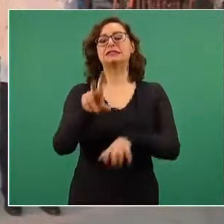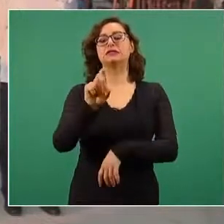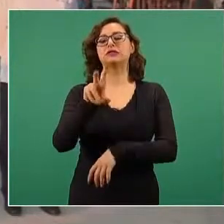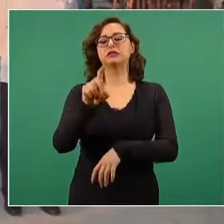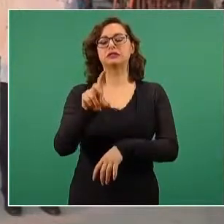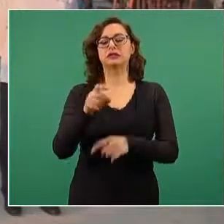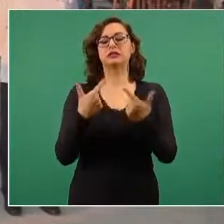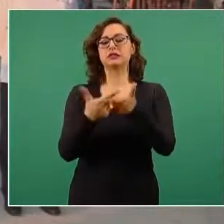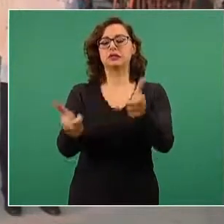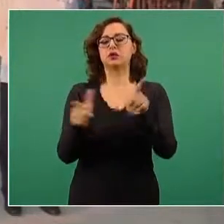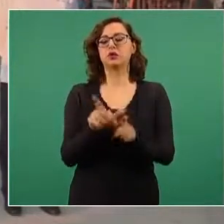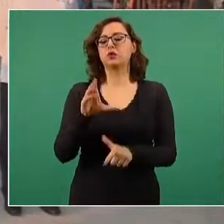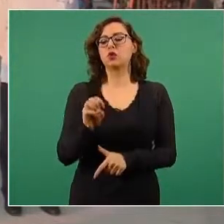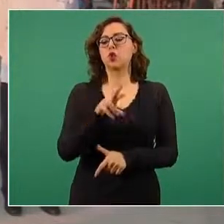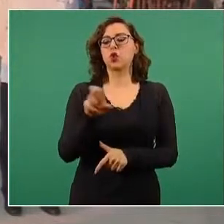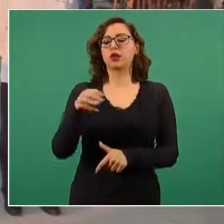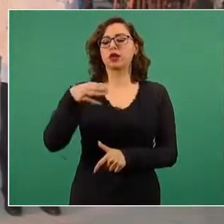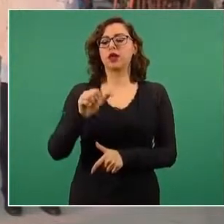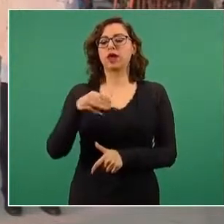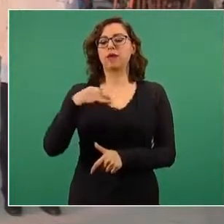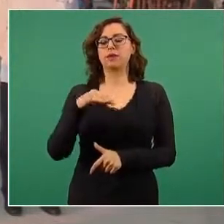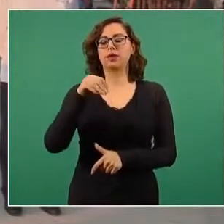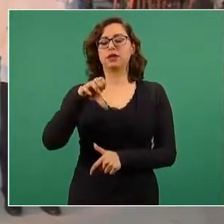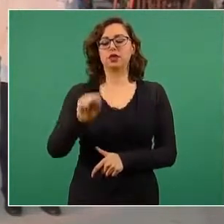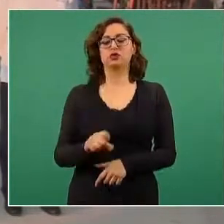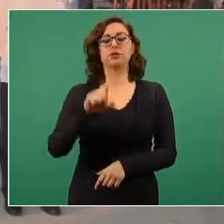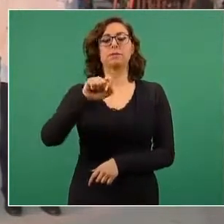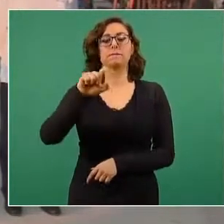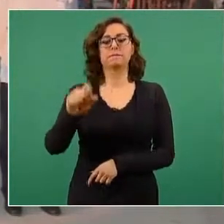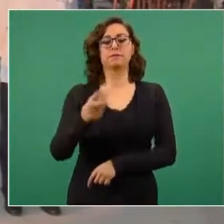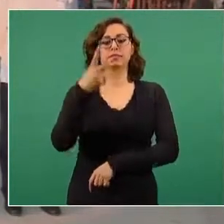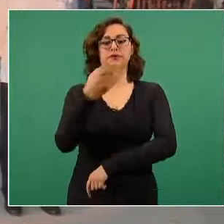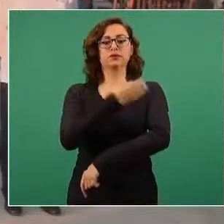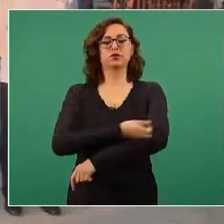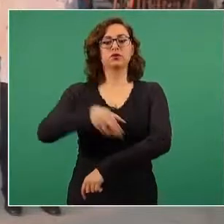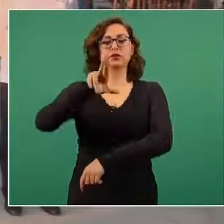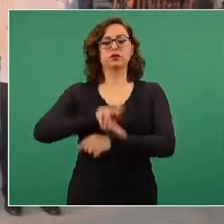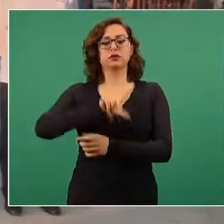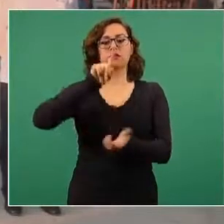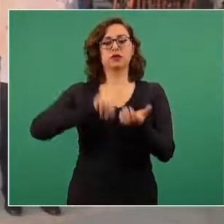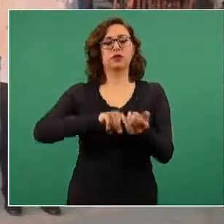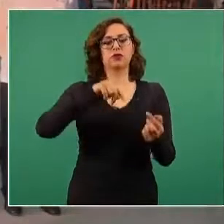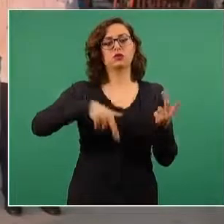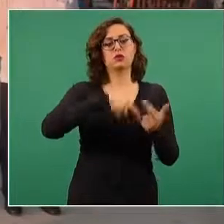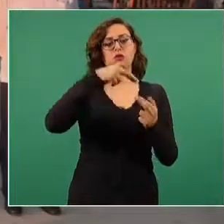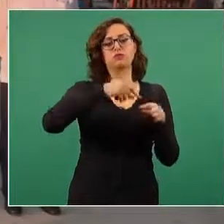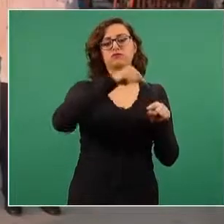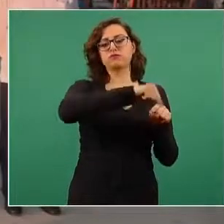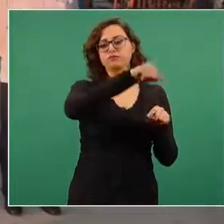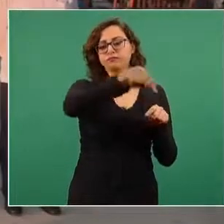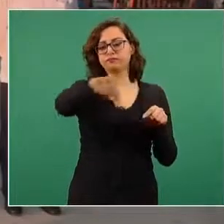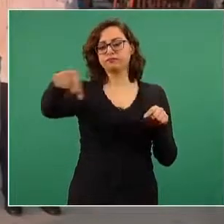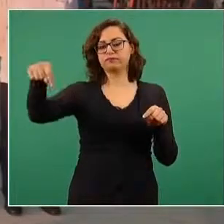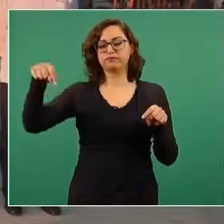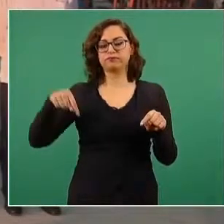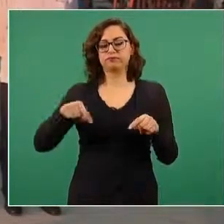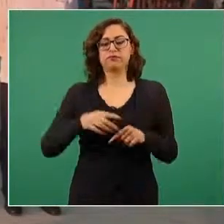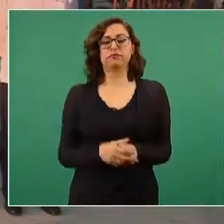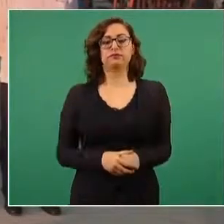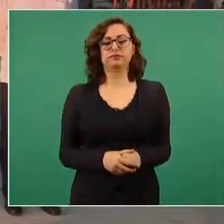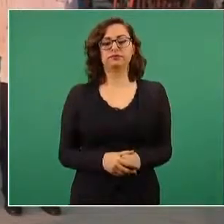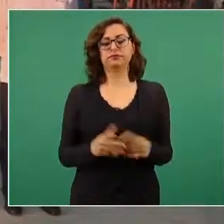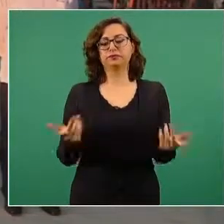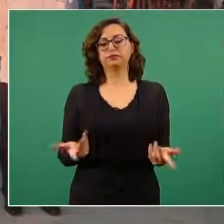receptores, 22 coordinadores de los centros de vacunación. Estaremos buscando vacunar alrededor